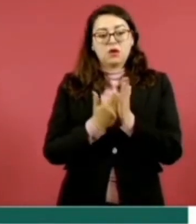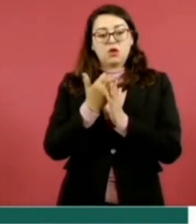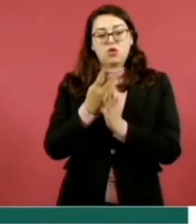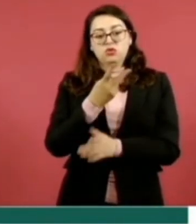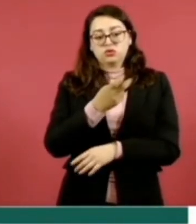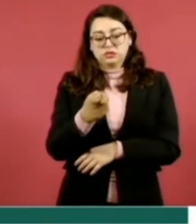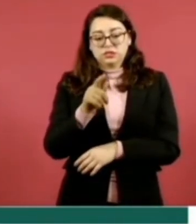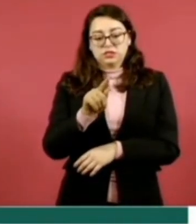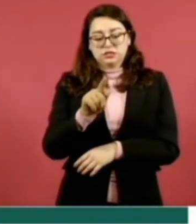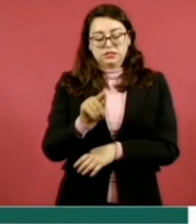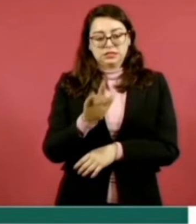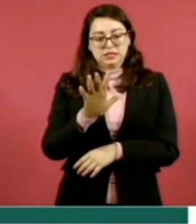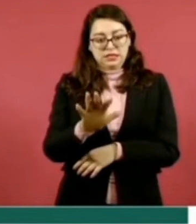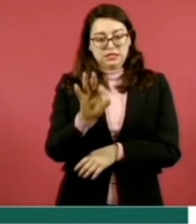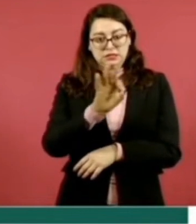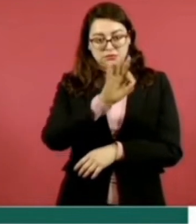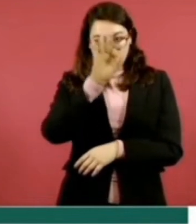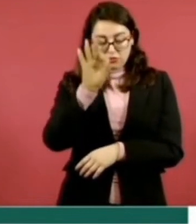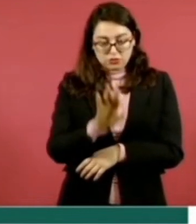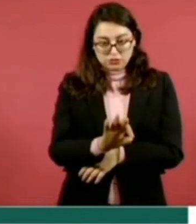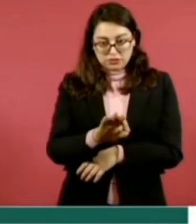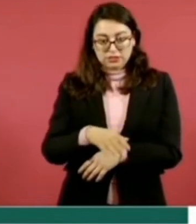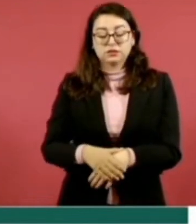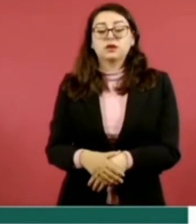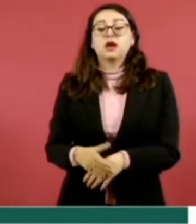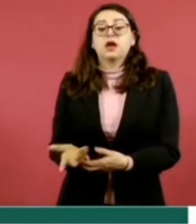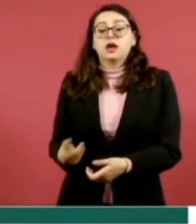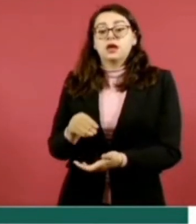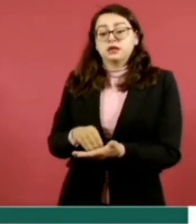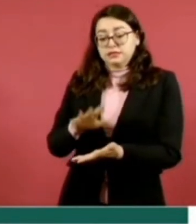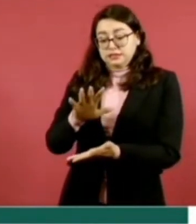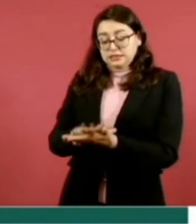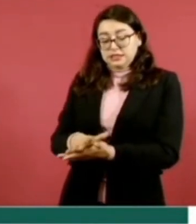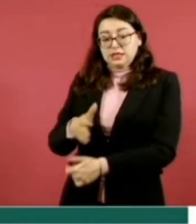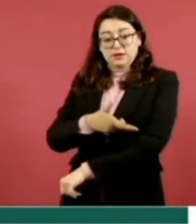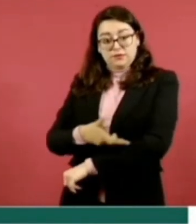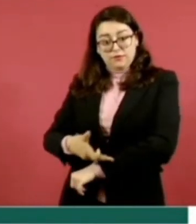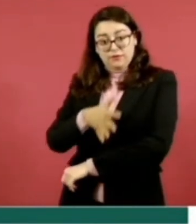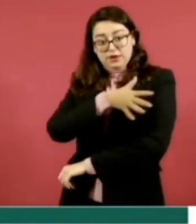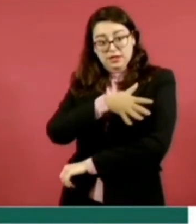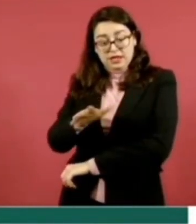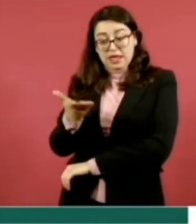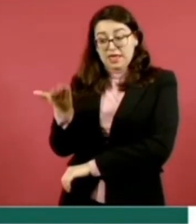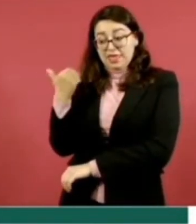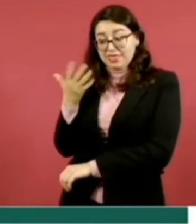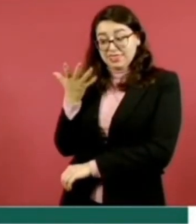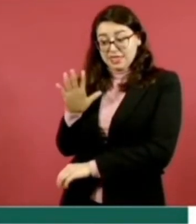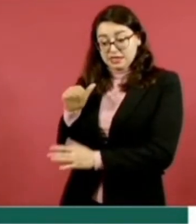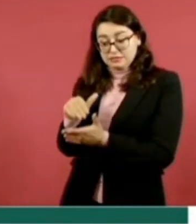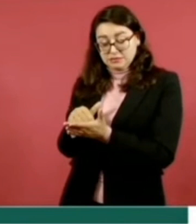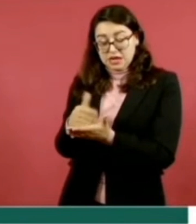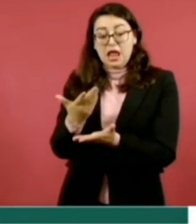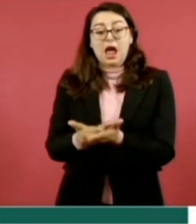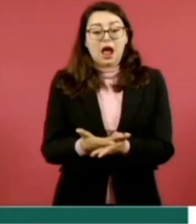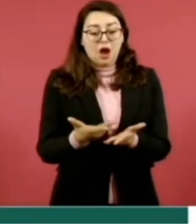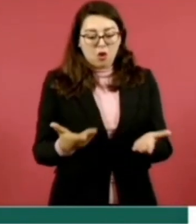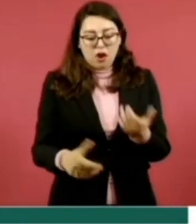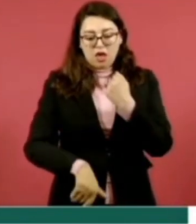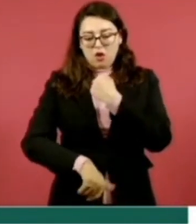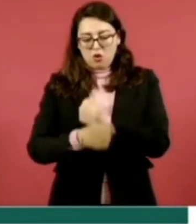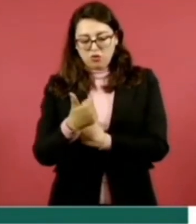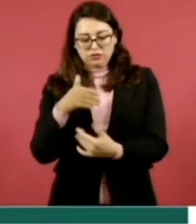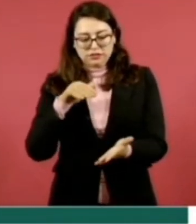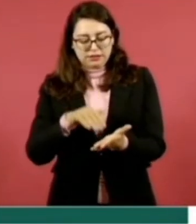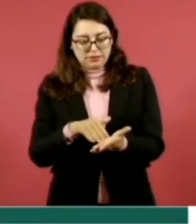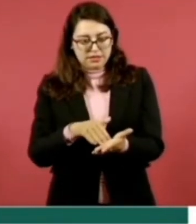275%. En Guerrero, las consultas de medicina familiar pasaron de 10,929 a 11,694,